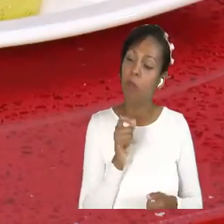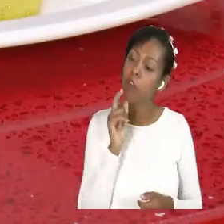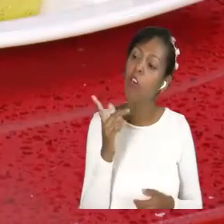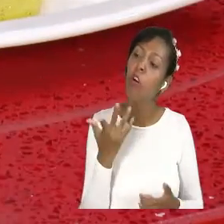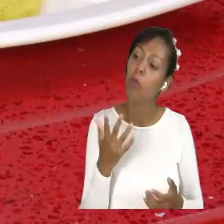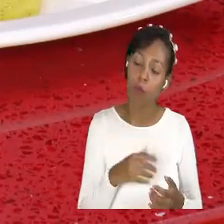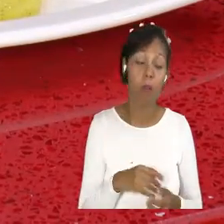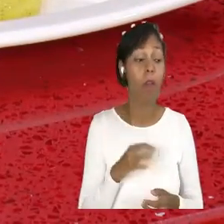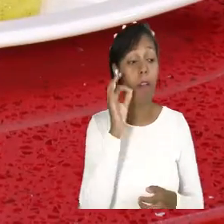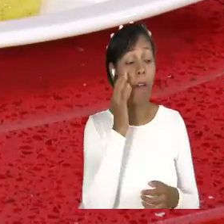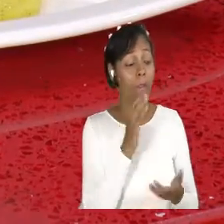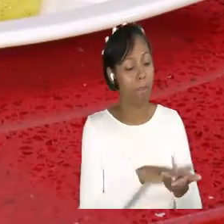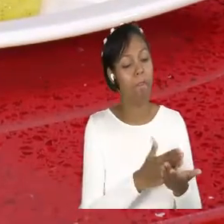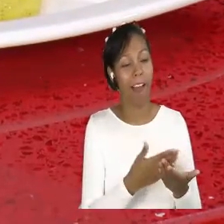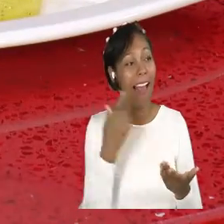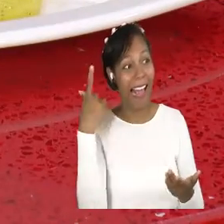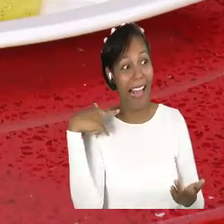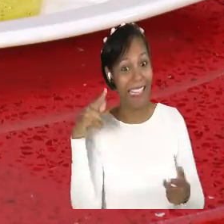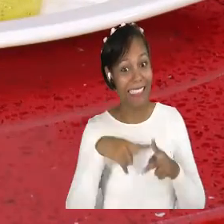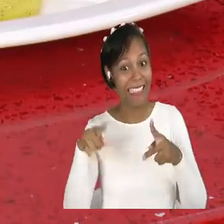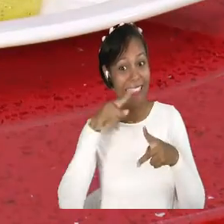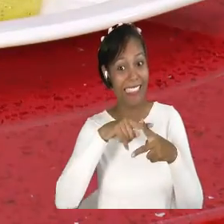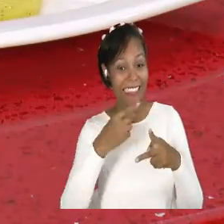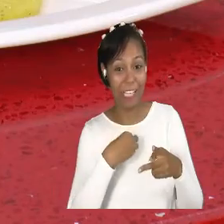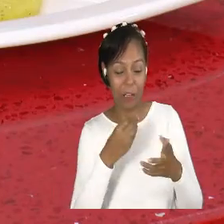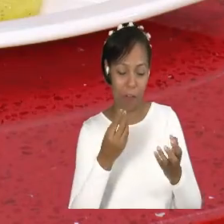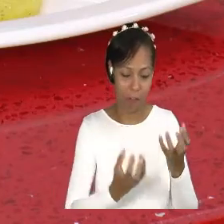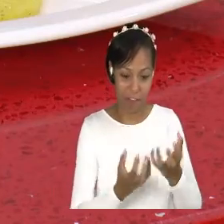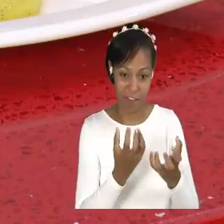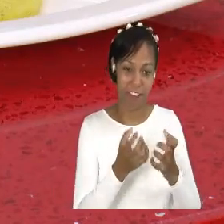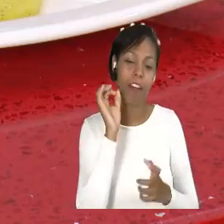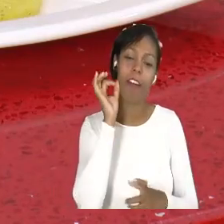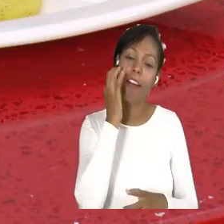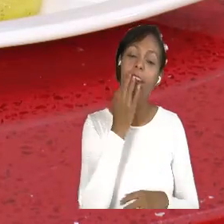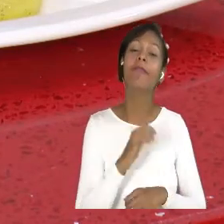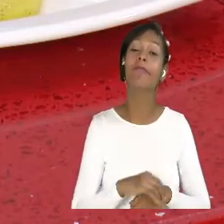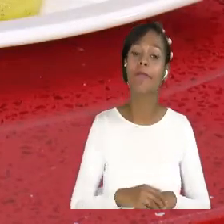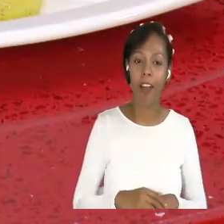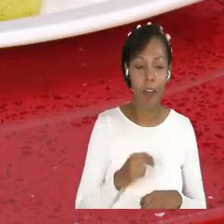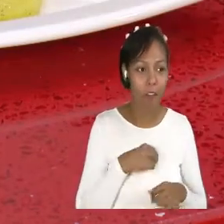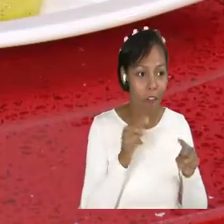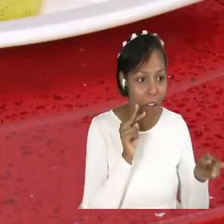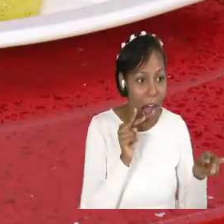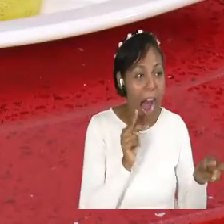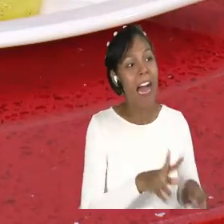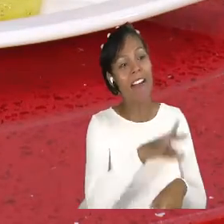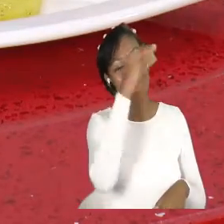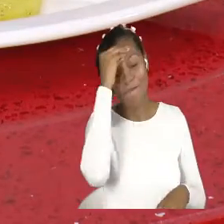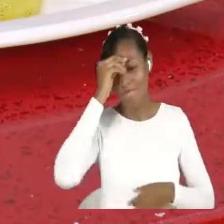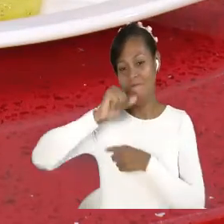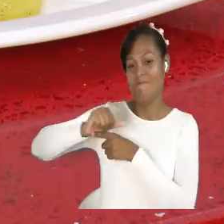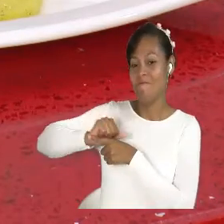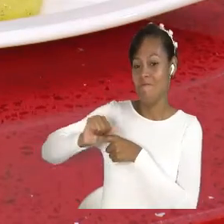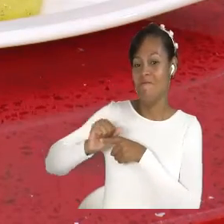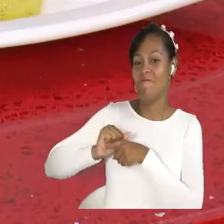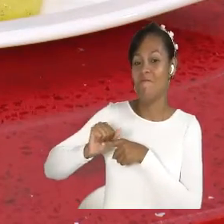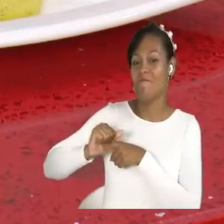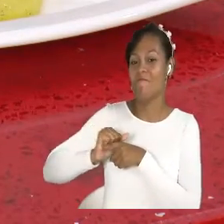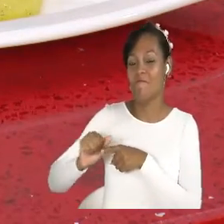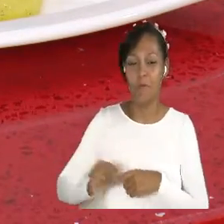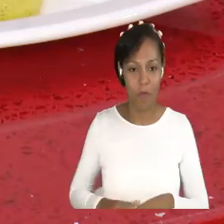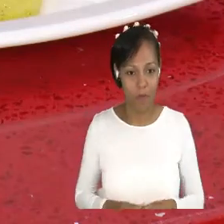Quedó deliciosa, quedó deliciosa. Ah, bueno, es la idea, que lo que veamos acá. Mira, yo tengo que lo hagan en casa. Espero que